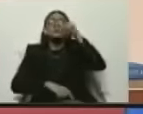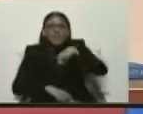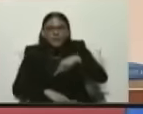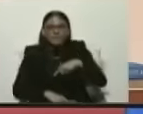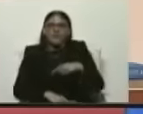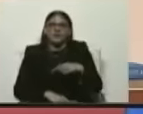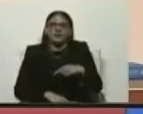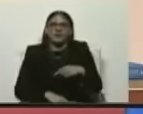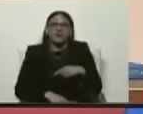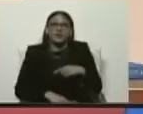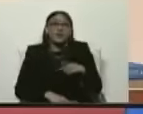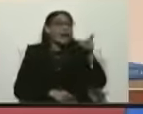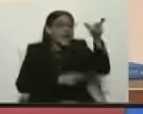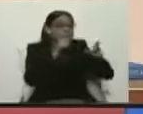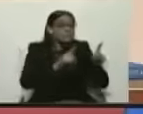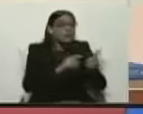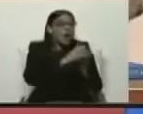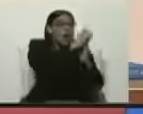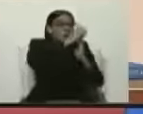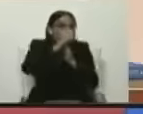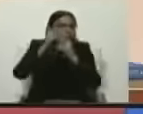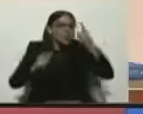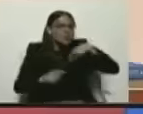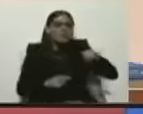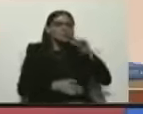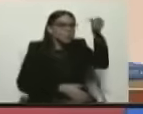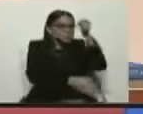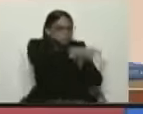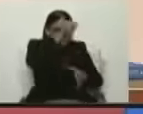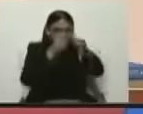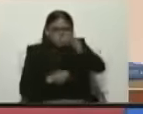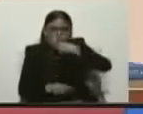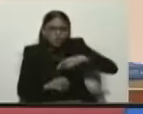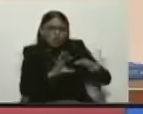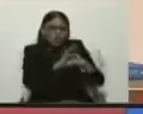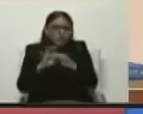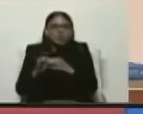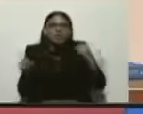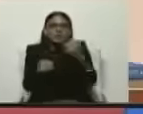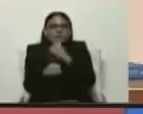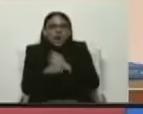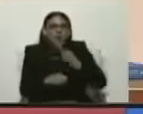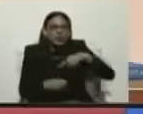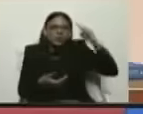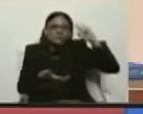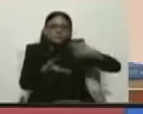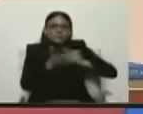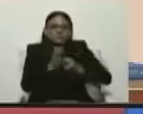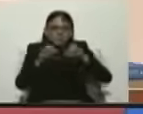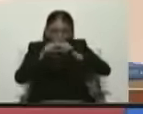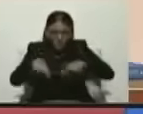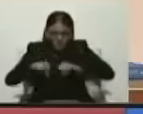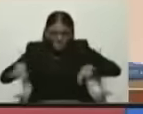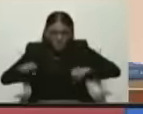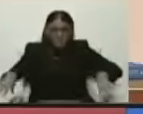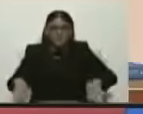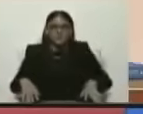de las calles, de las comunidades, de las UVC, toda la estructura del partido. Y